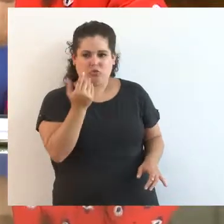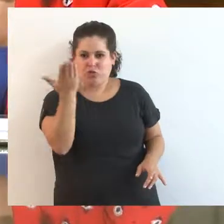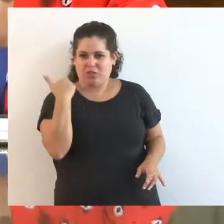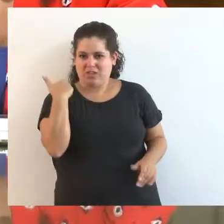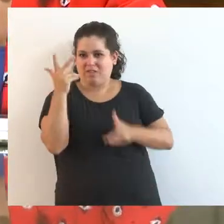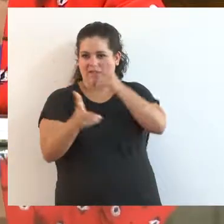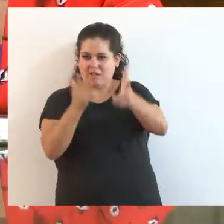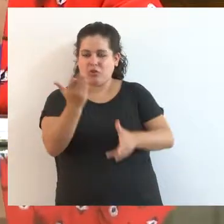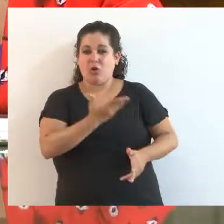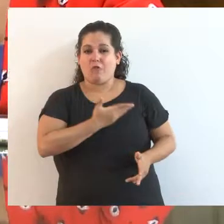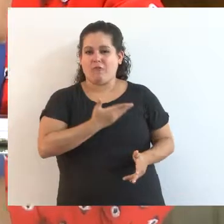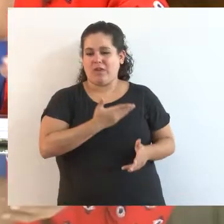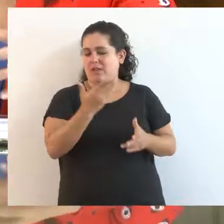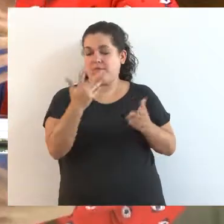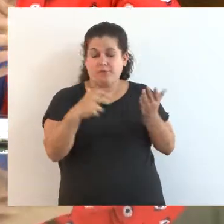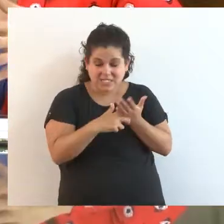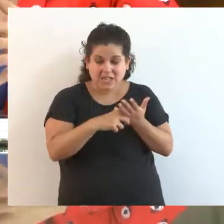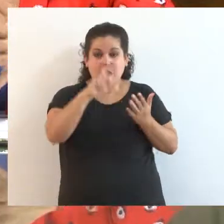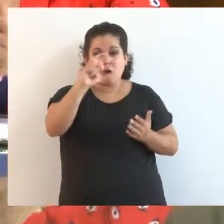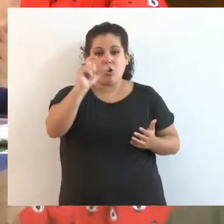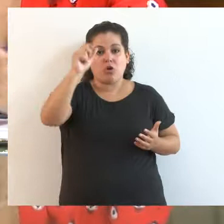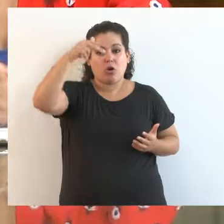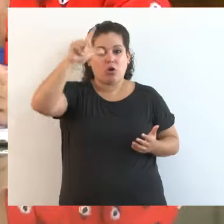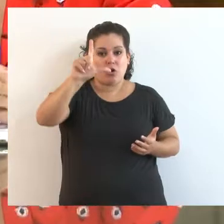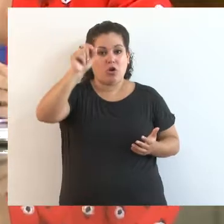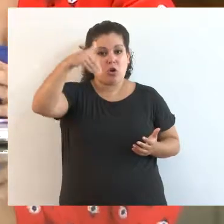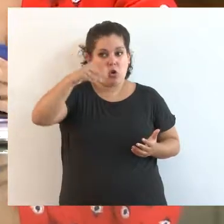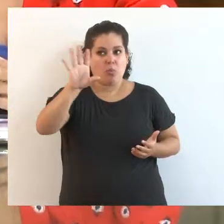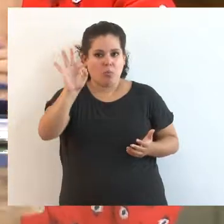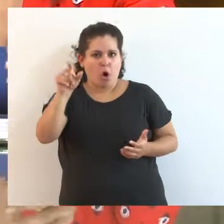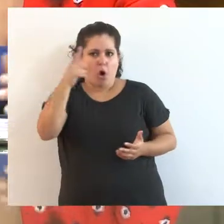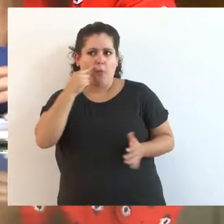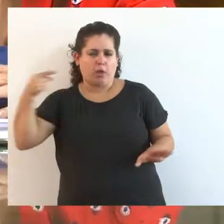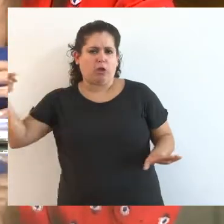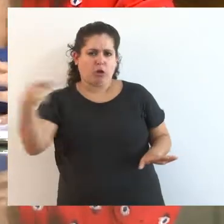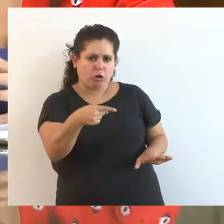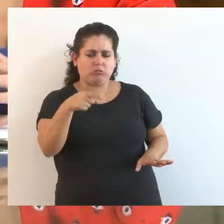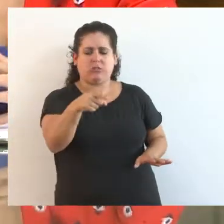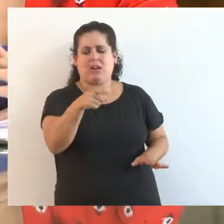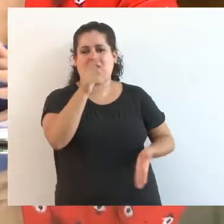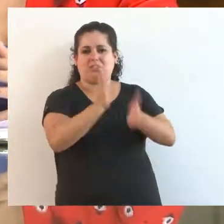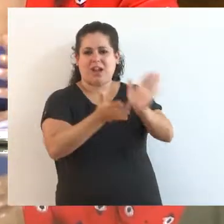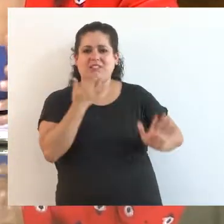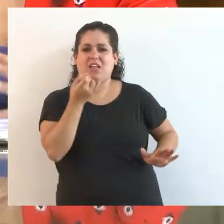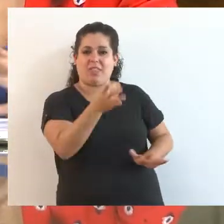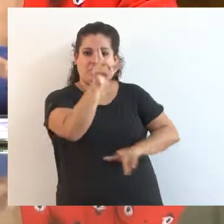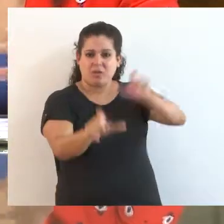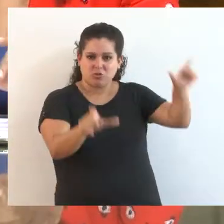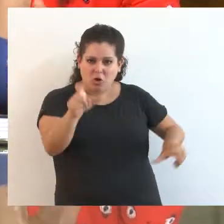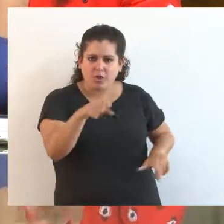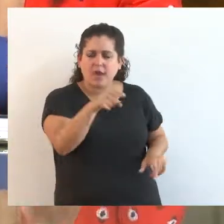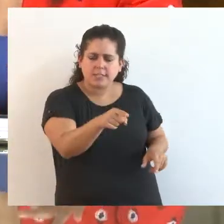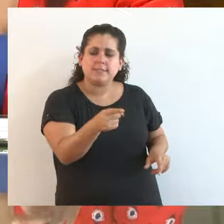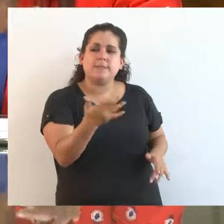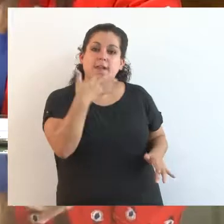los otros días con el fiscal Marcelo Colombo, el procurador que combate la trata de personas, y hay casos que,